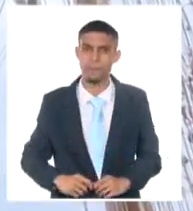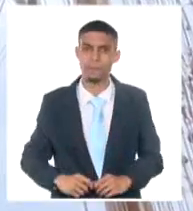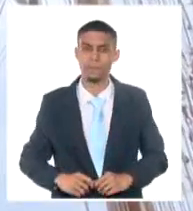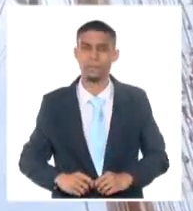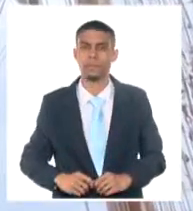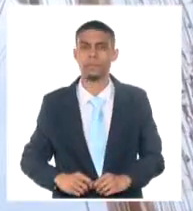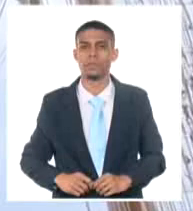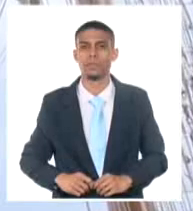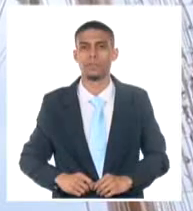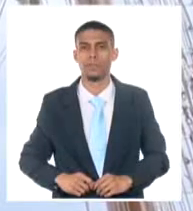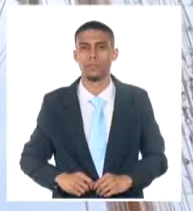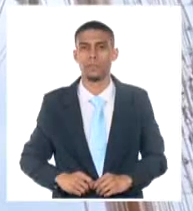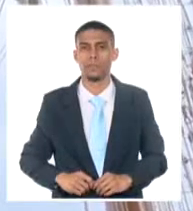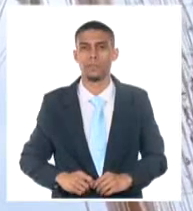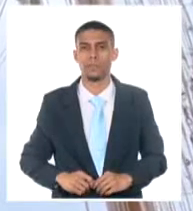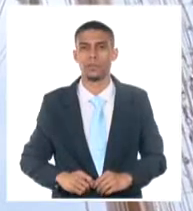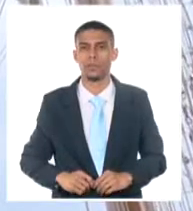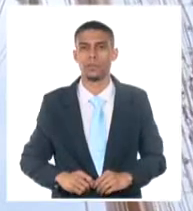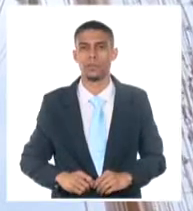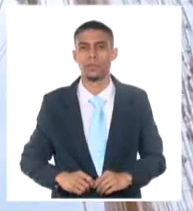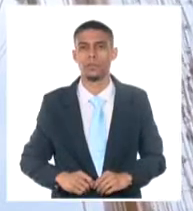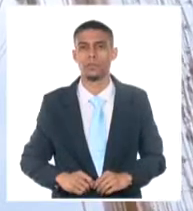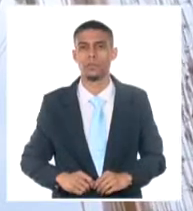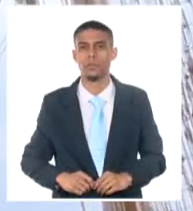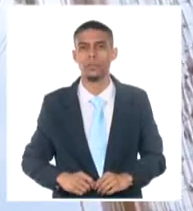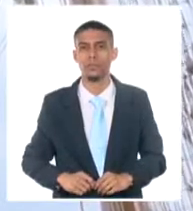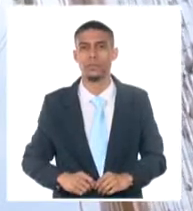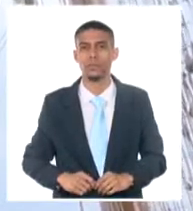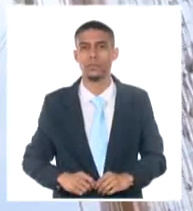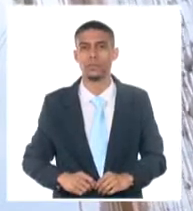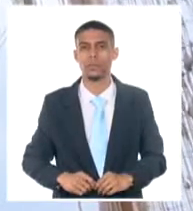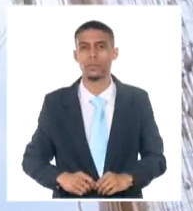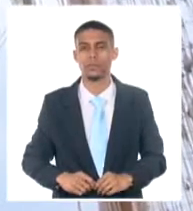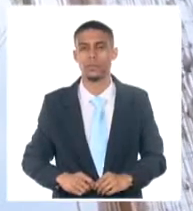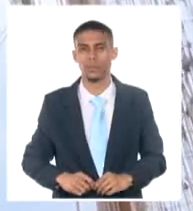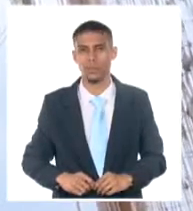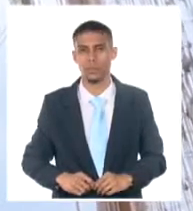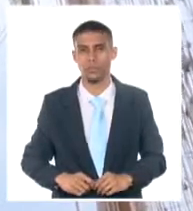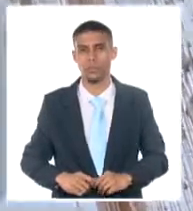Bárbara de Haz Trovajo, Sistema Informativo de la Televisión Cubana.